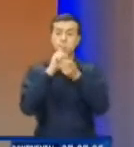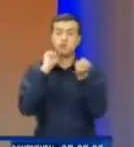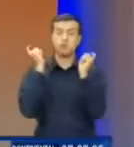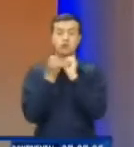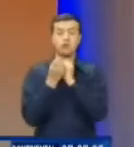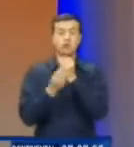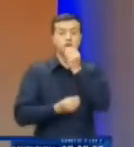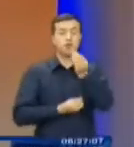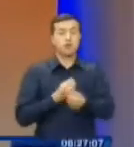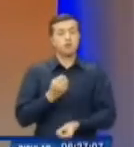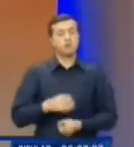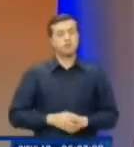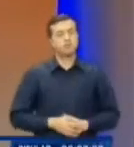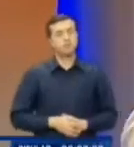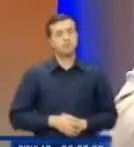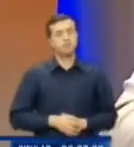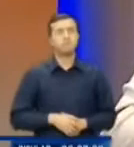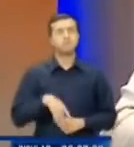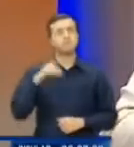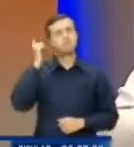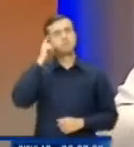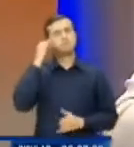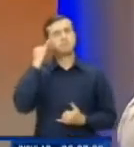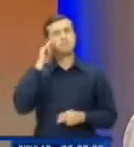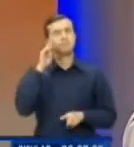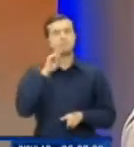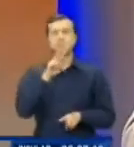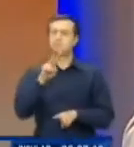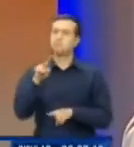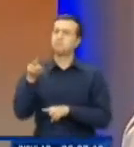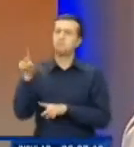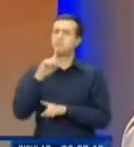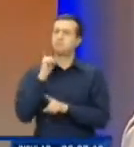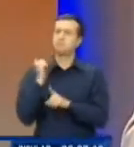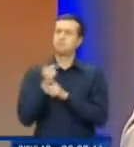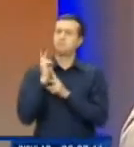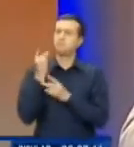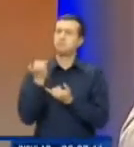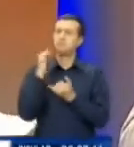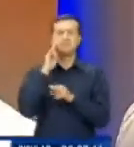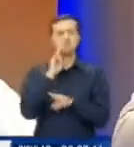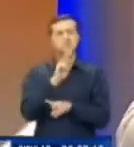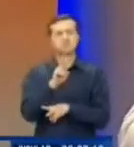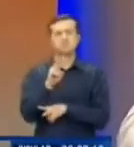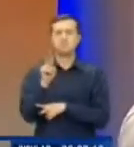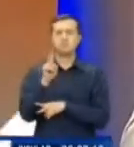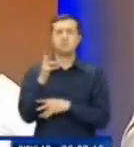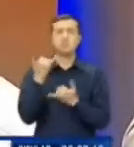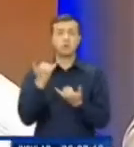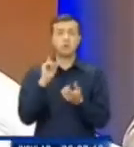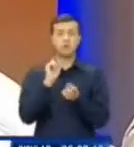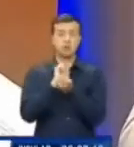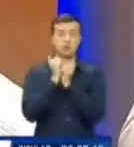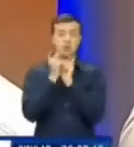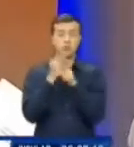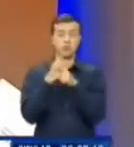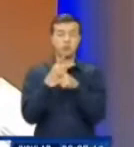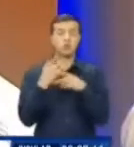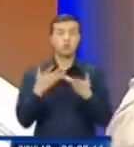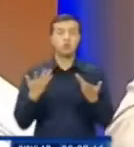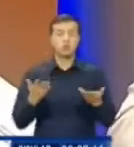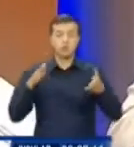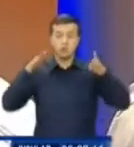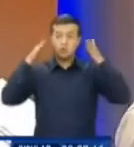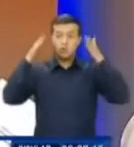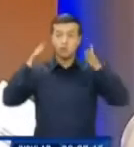se decía bueno lo que uno mira hasta ahora es que hay nosotros el cambio de la matriz productiva está